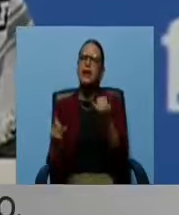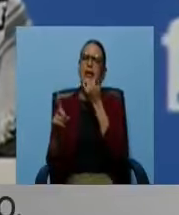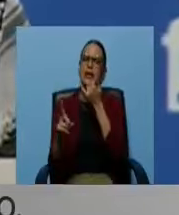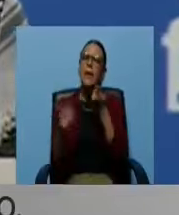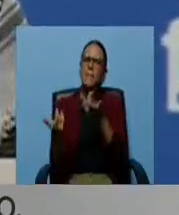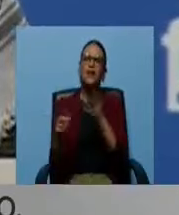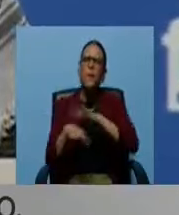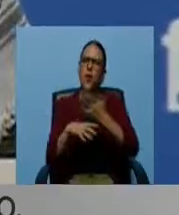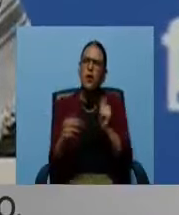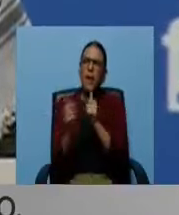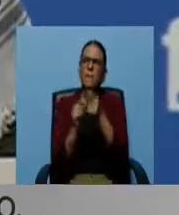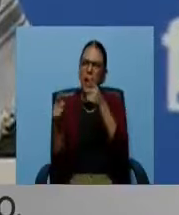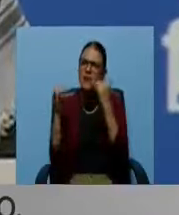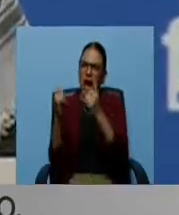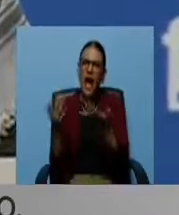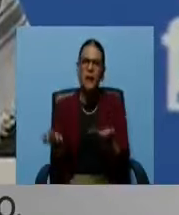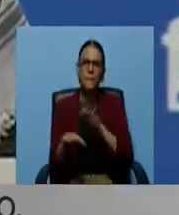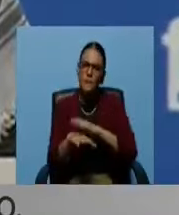esto?